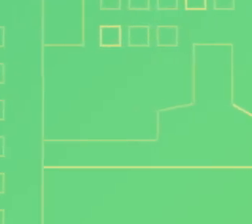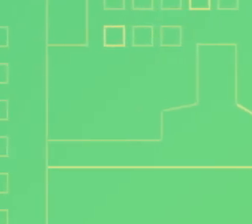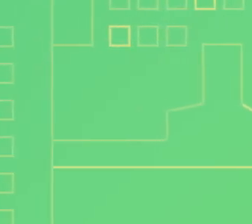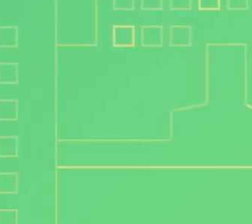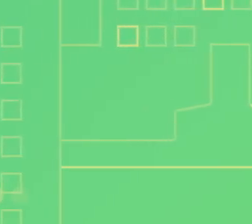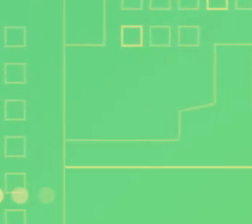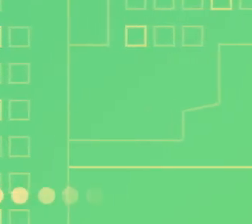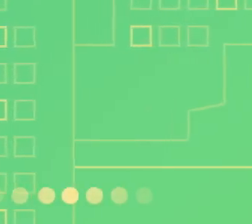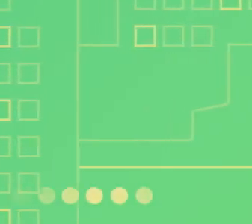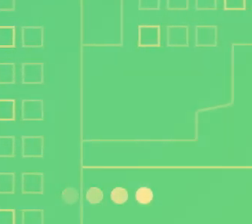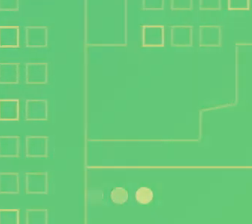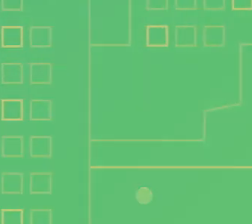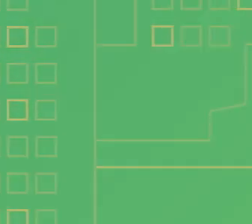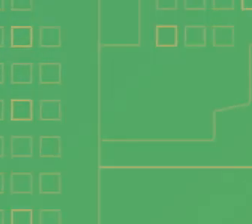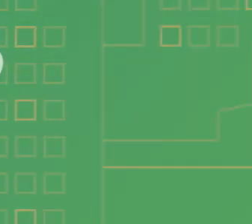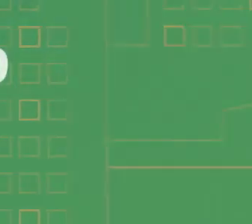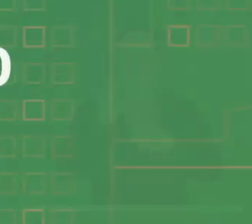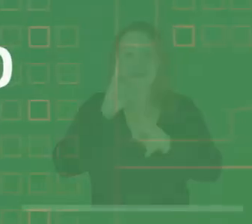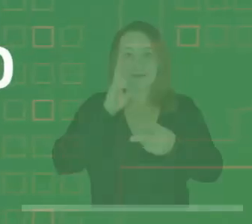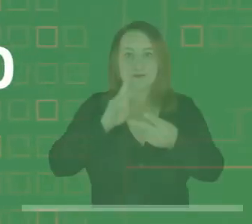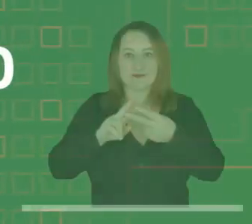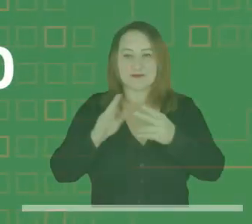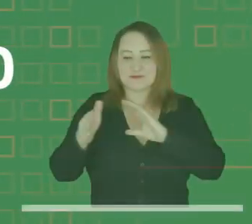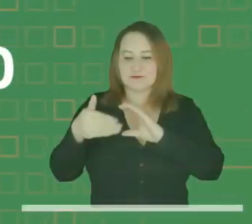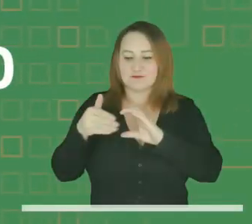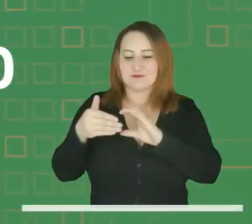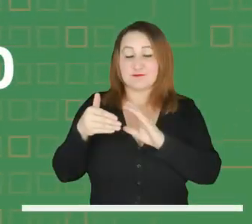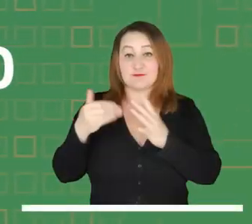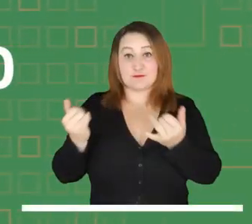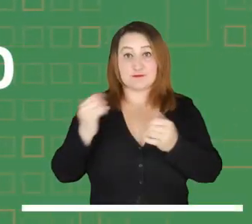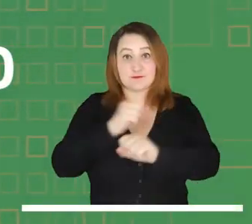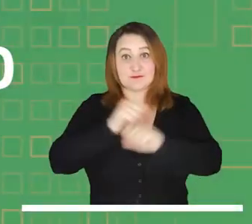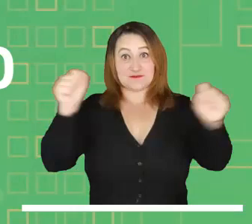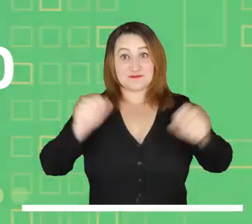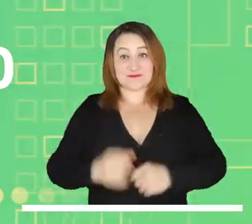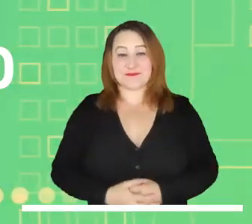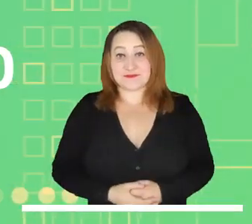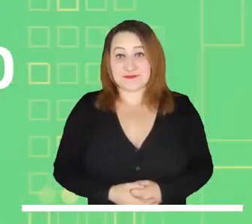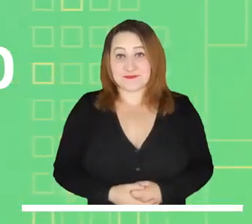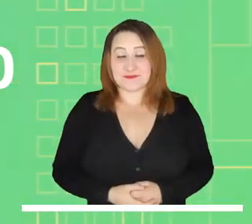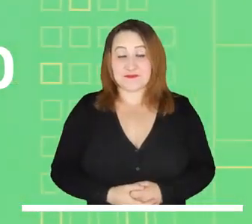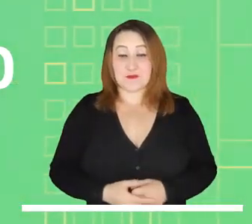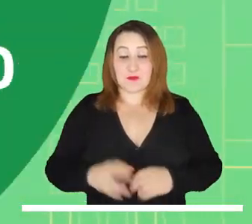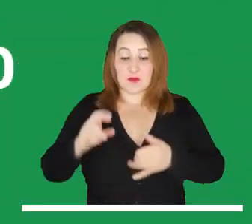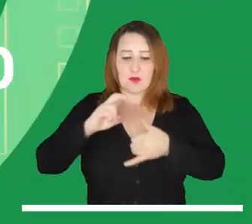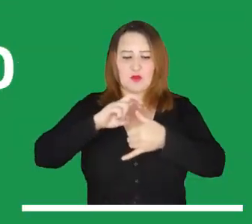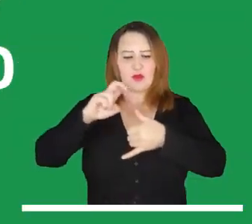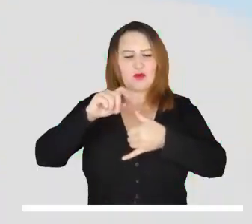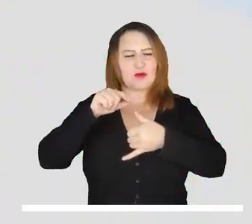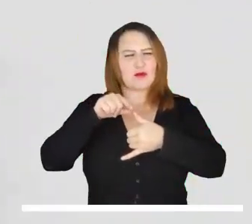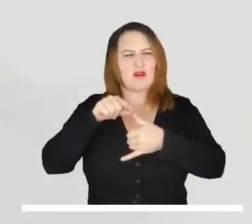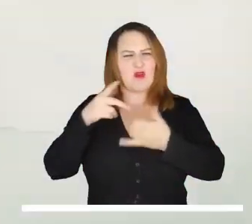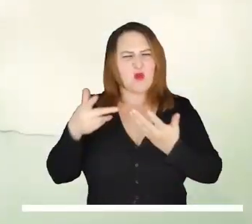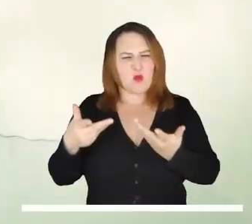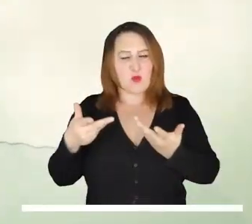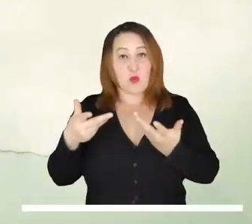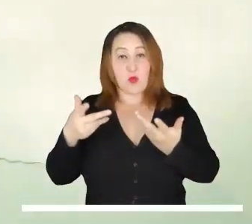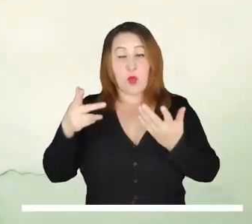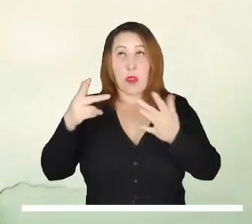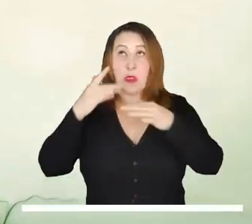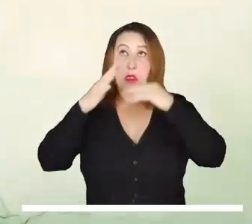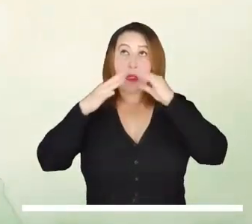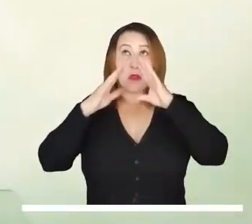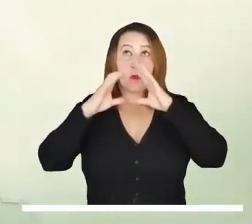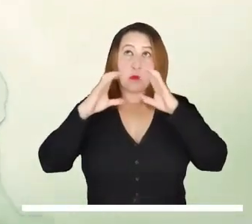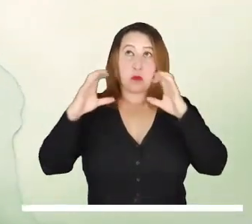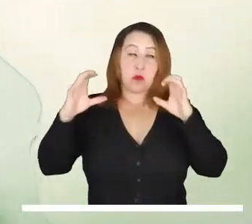Buenos días y bienvenidos a conocer el pronóstico del tiempo de la mañana. El norte del país empieza el